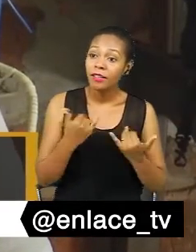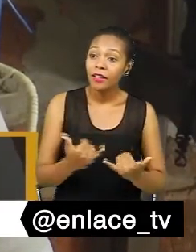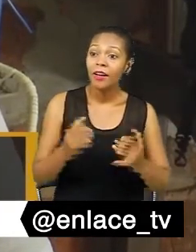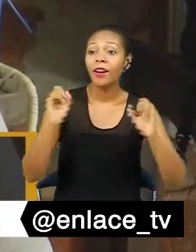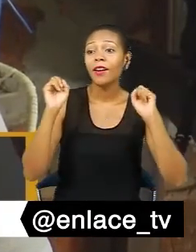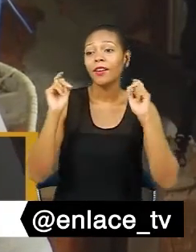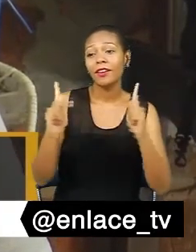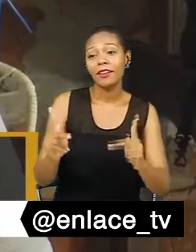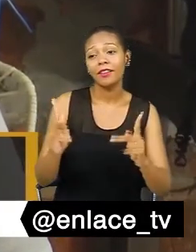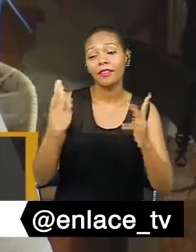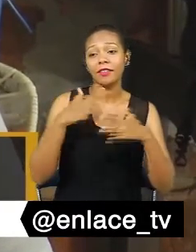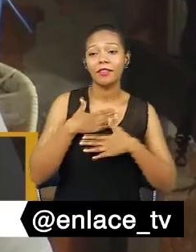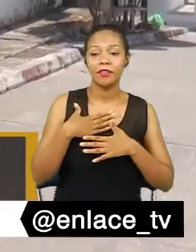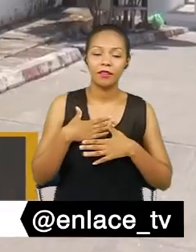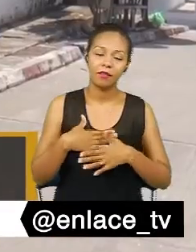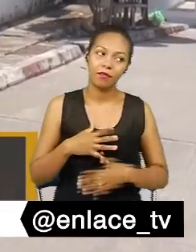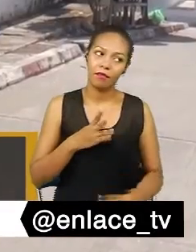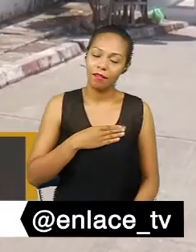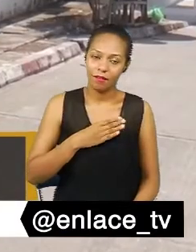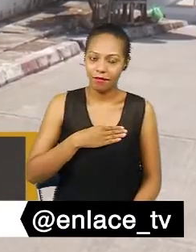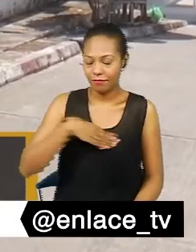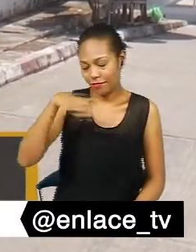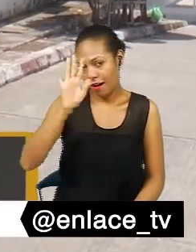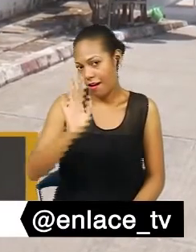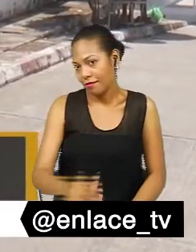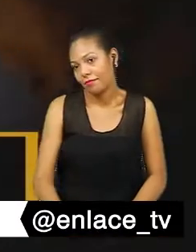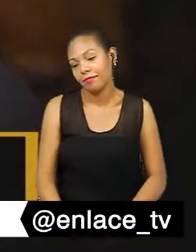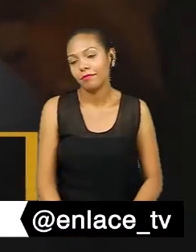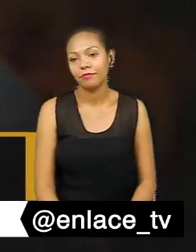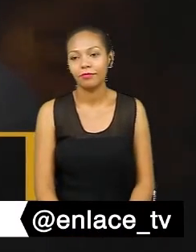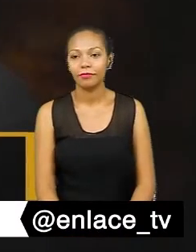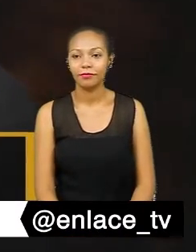ya uno se siente contento. Por